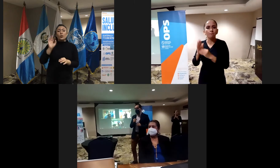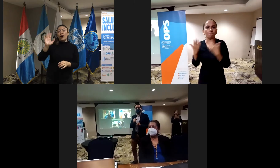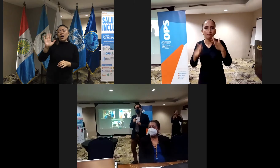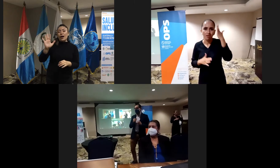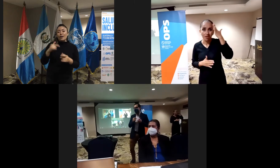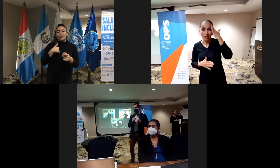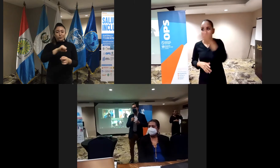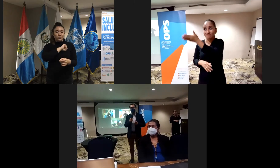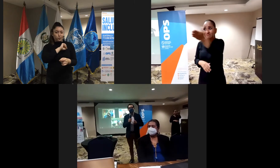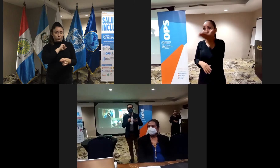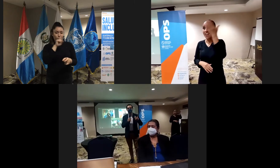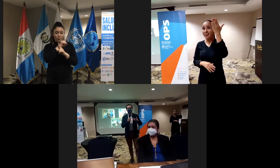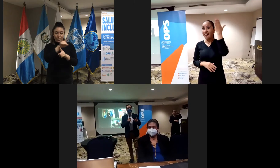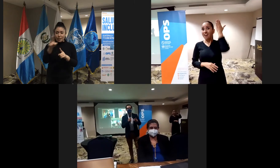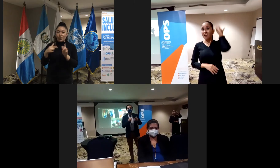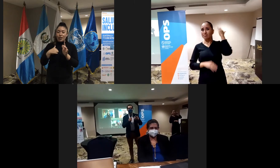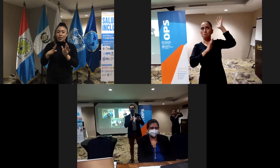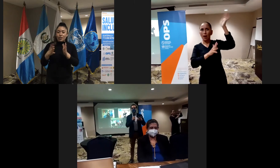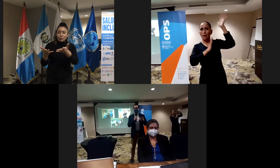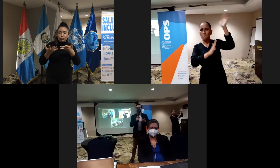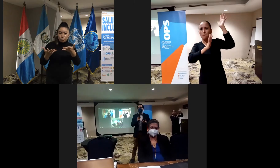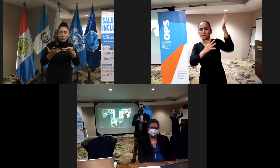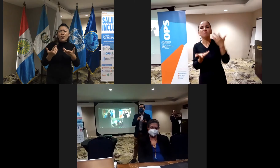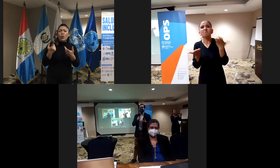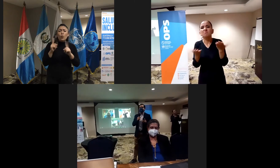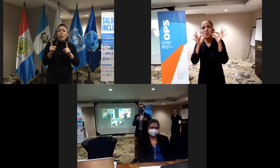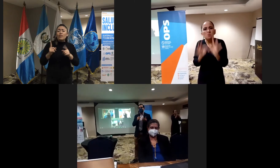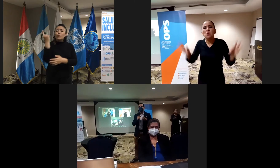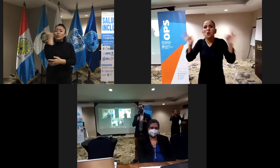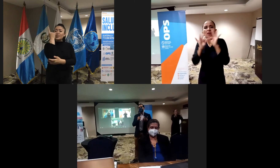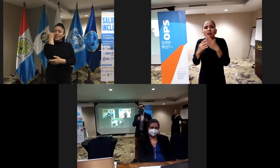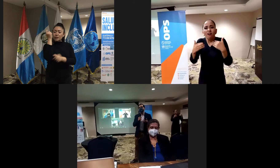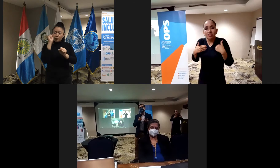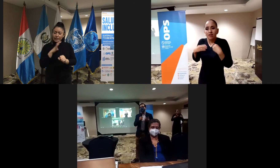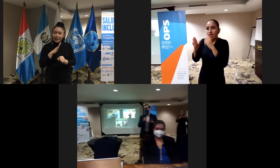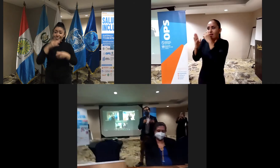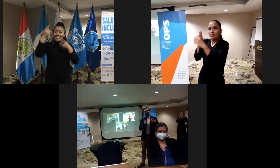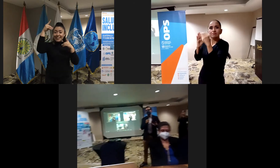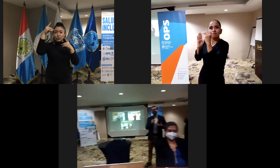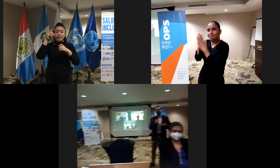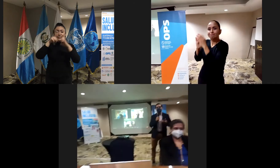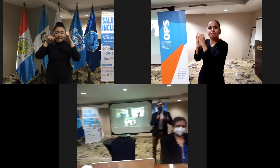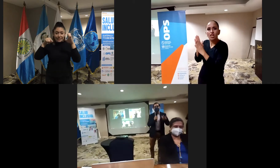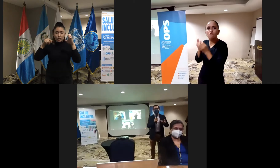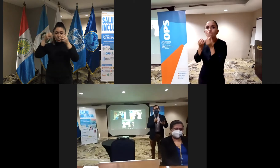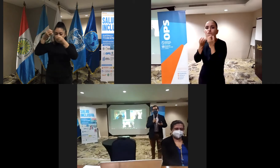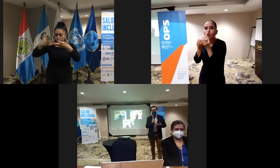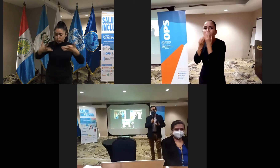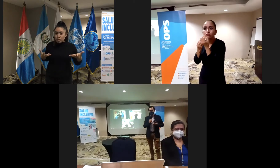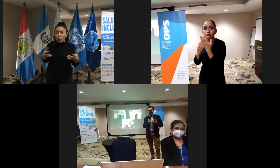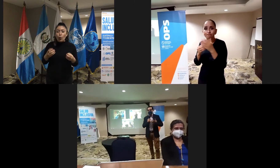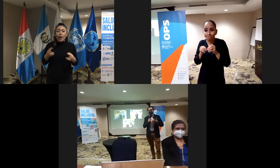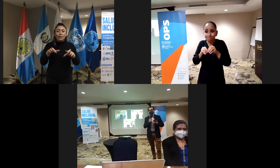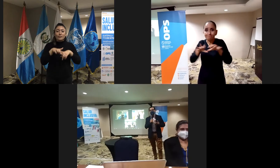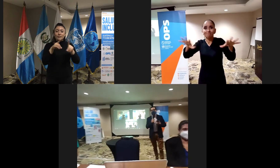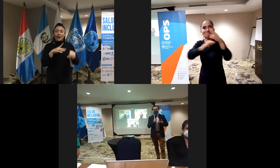los compañeros y colegas quienes me antecedieron, cuál es la importancia de contar con datos estadísticos desagregados a nivel nacional.